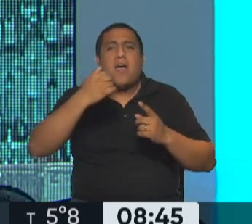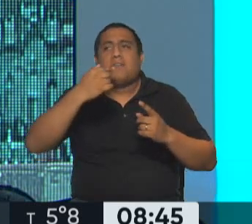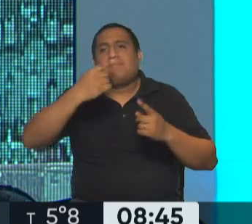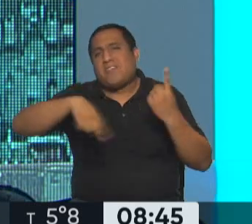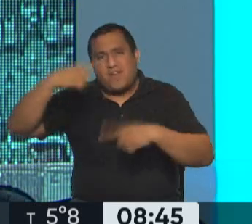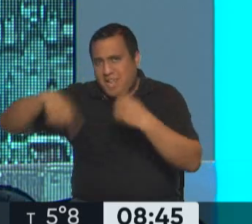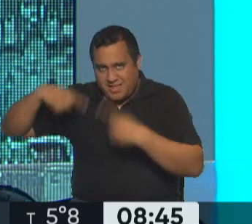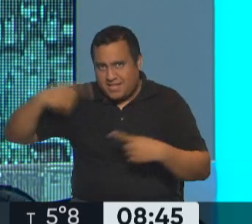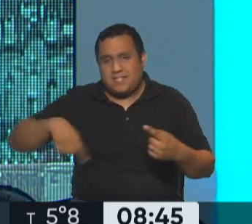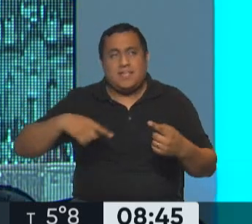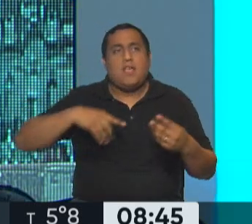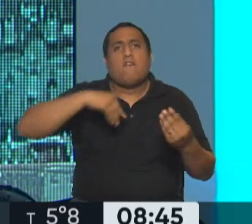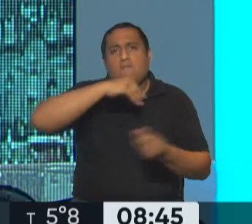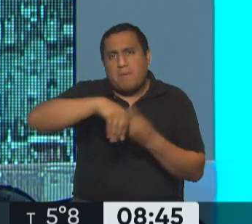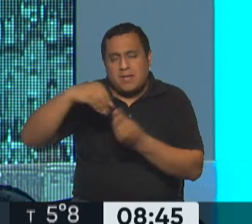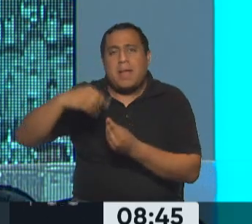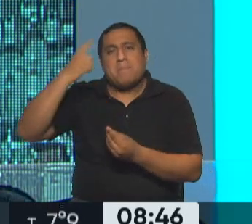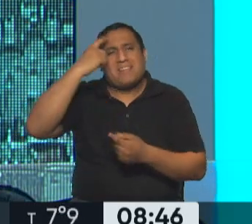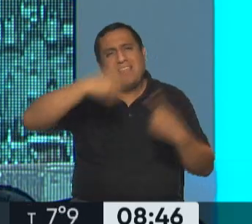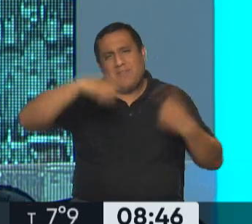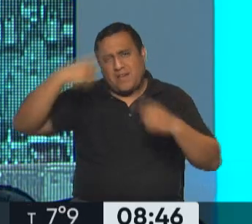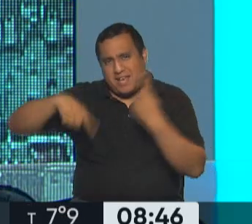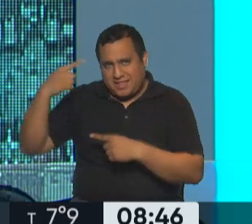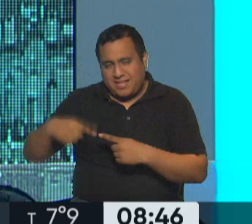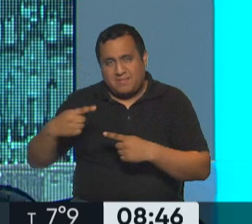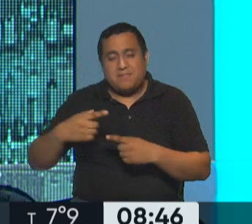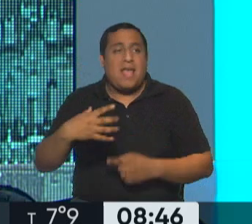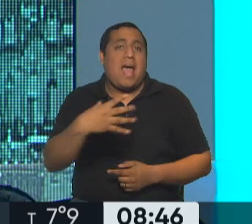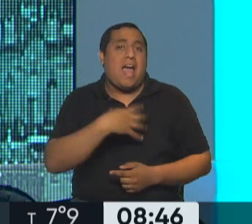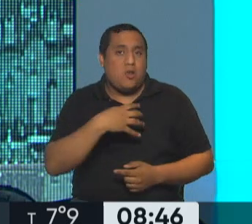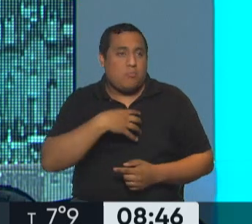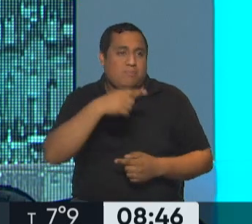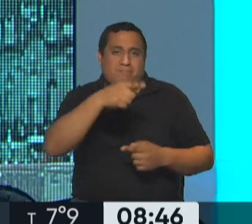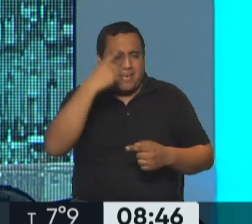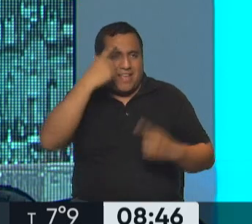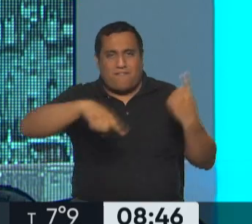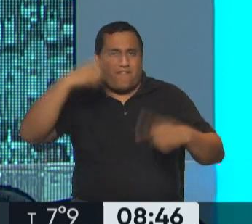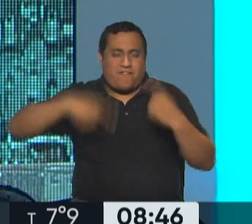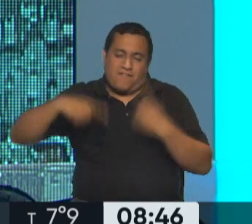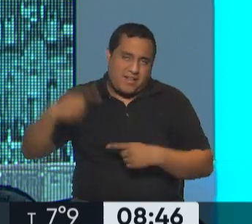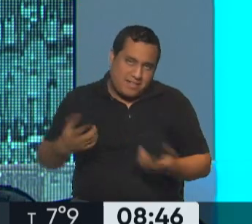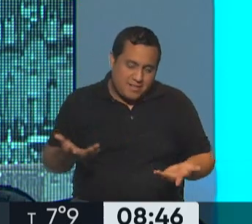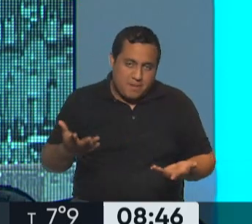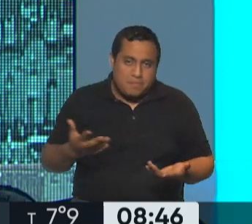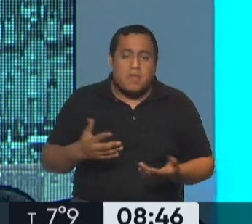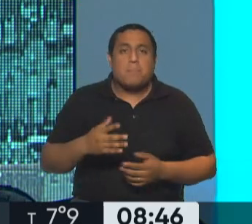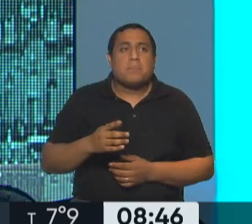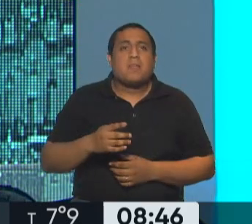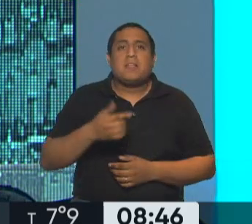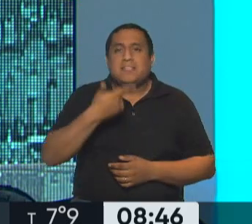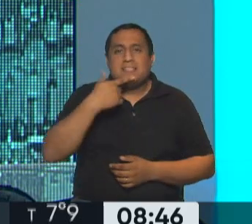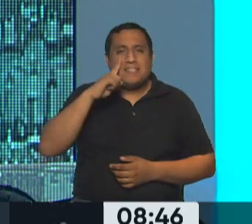y también hay familias con diferentes voces entre los alumnos que concurren a todas las escuelas del país. De hecho, Alberto